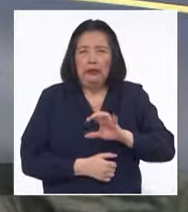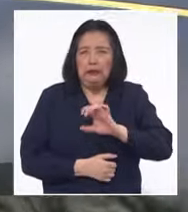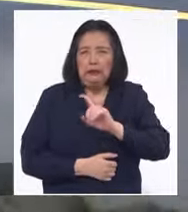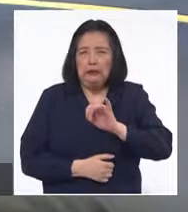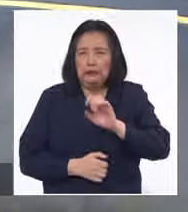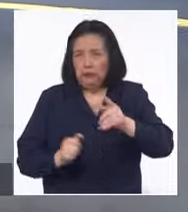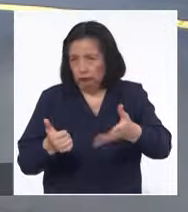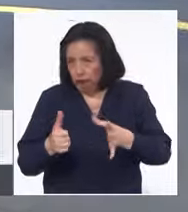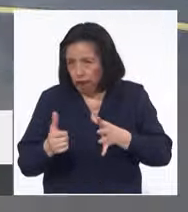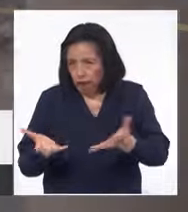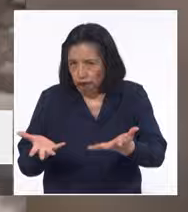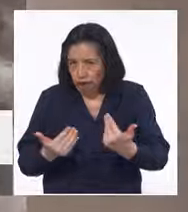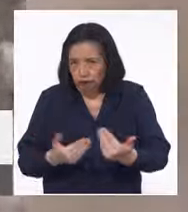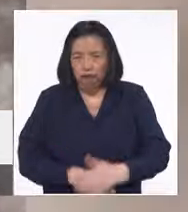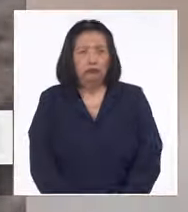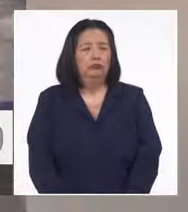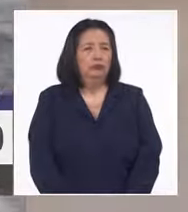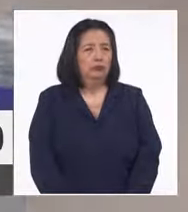Bienvenido.